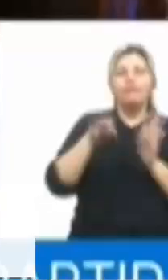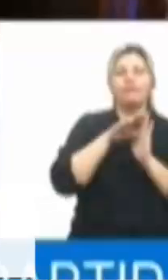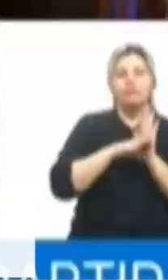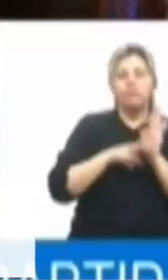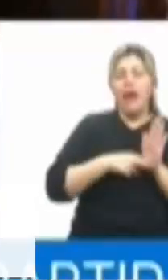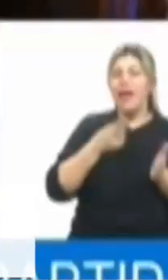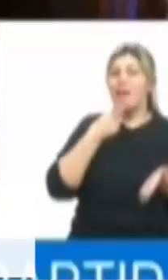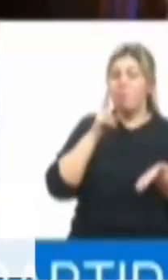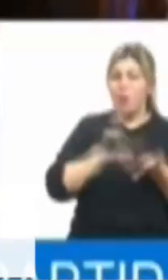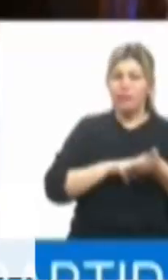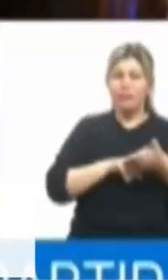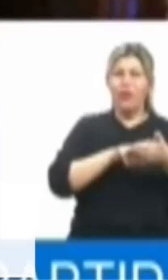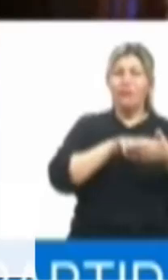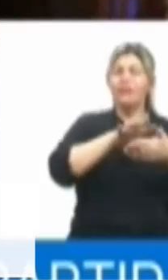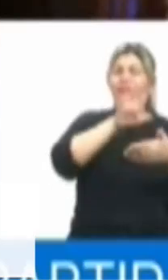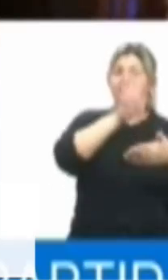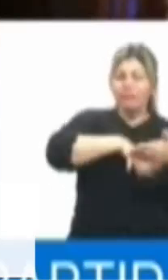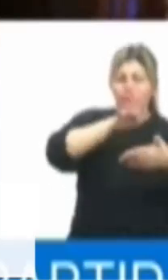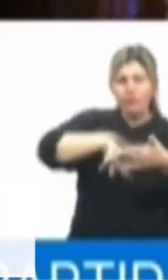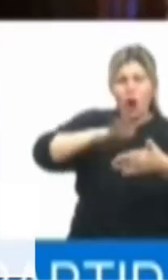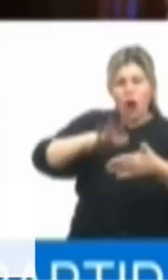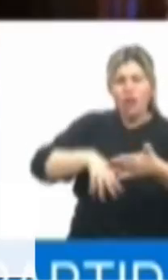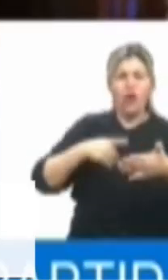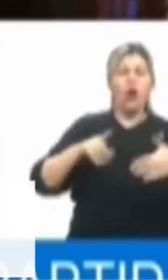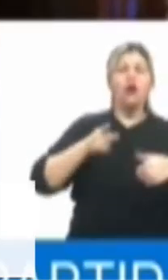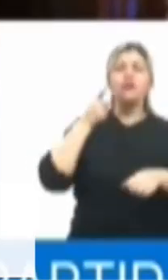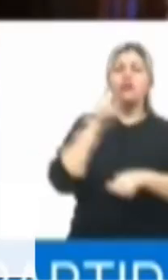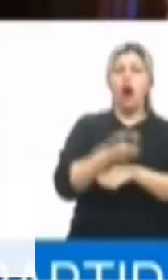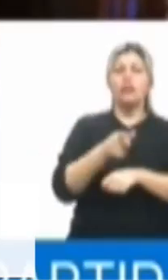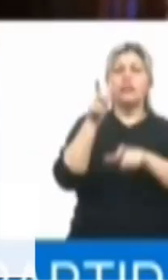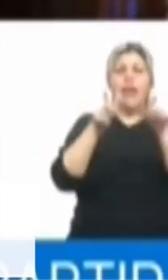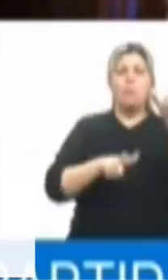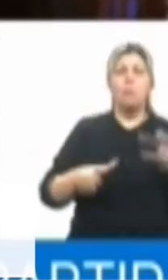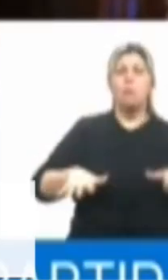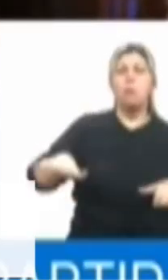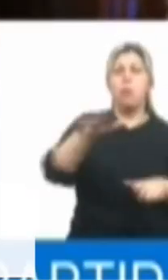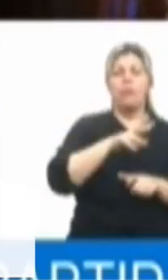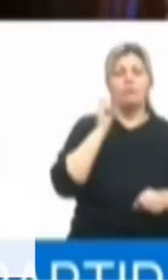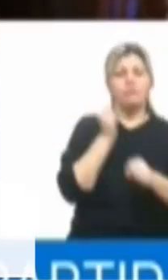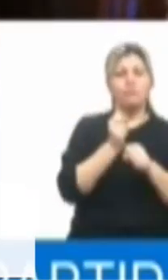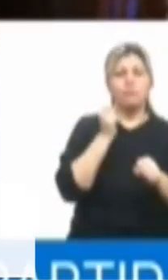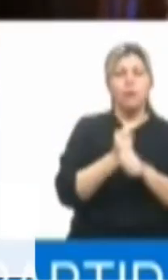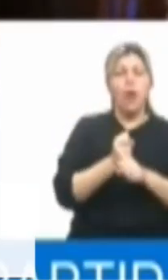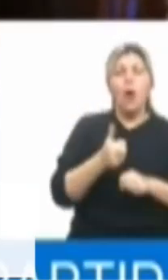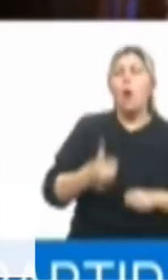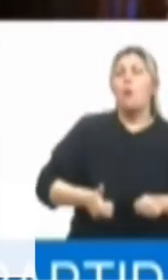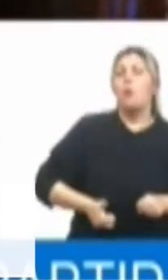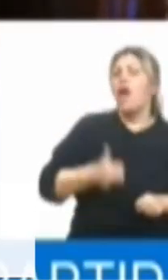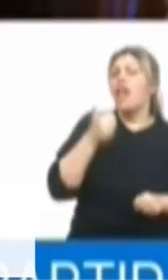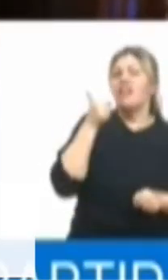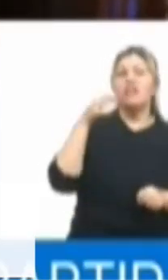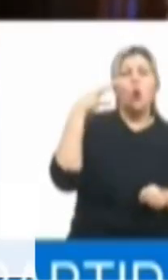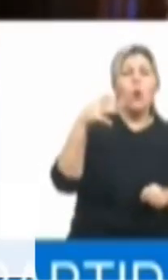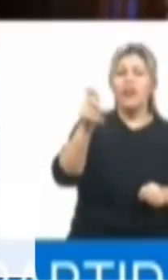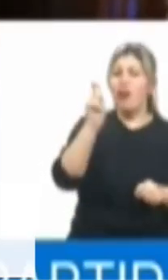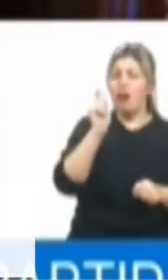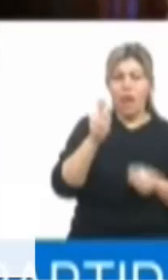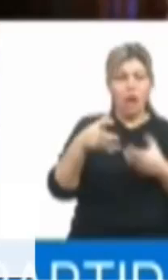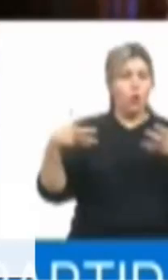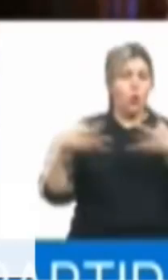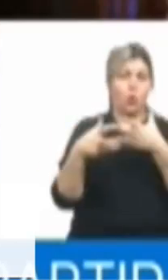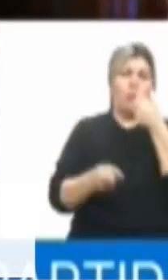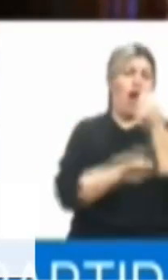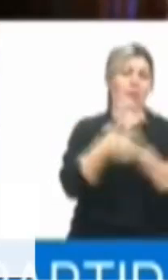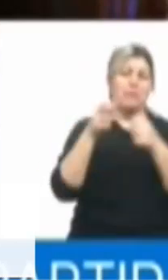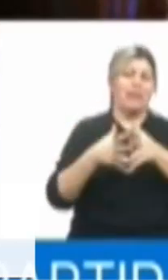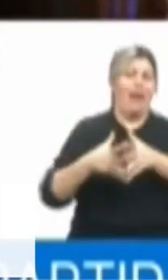esto dice el Centro de Investigación e Información de la Central de Trabajadores Argentinos, que al reducirse el costo de